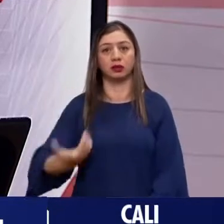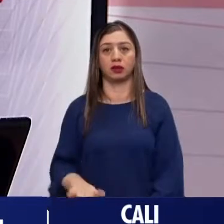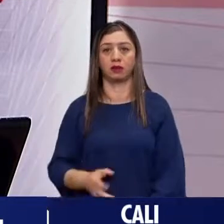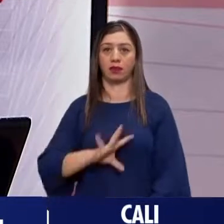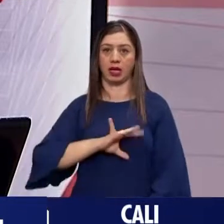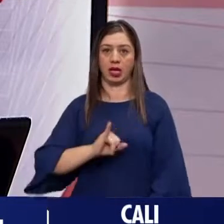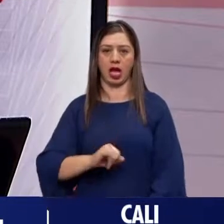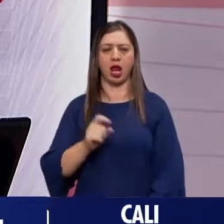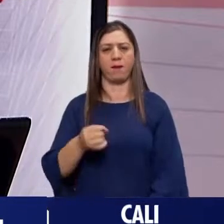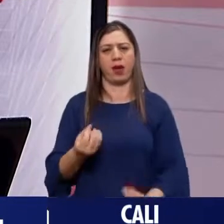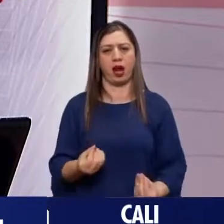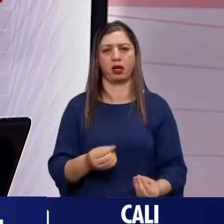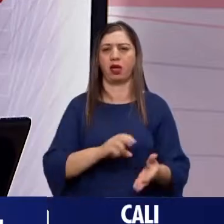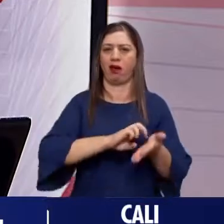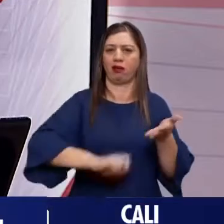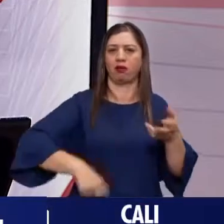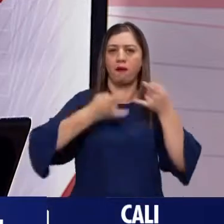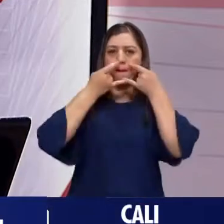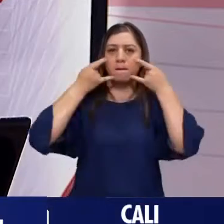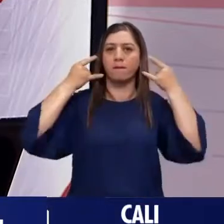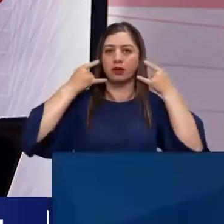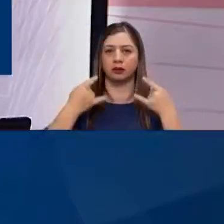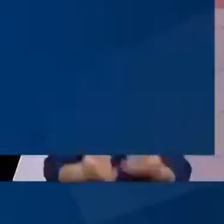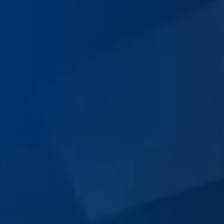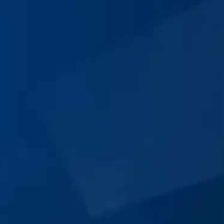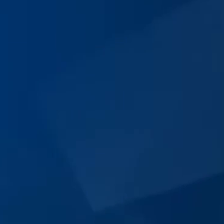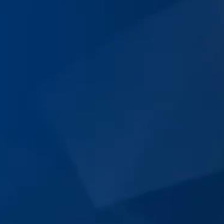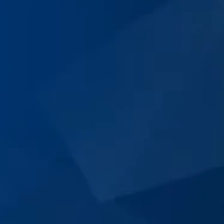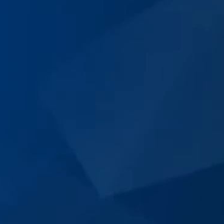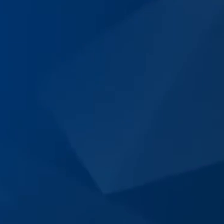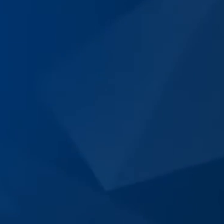caleños dejar de usar el tapabocas en sitios abiertos.